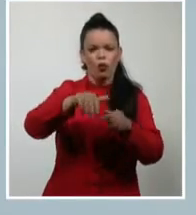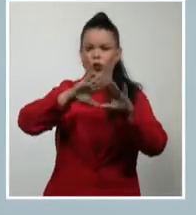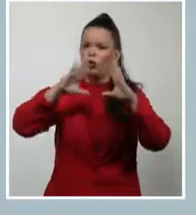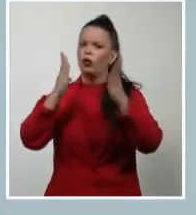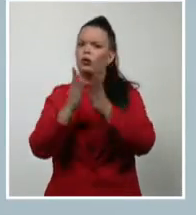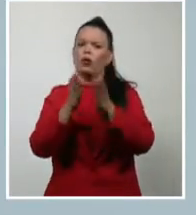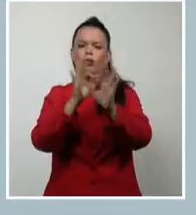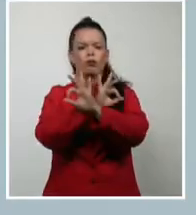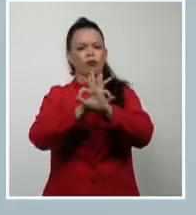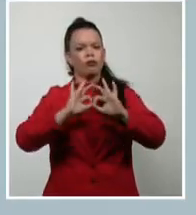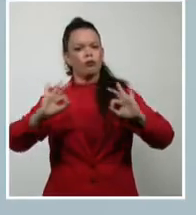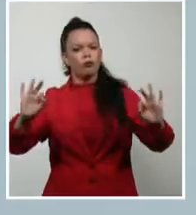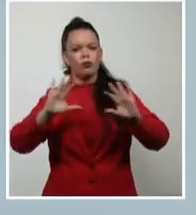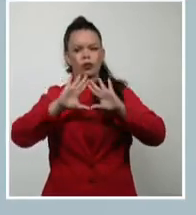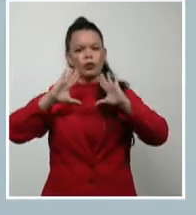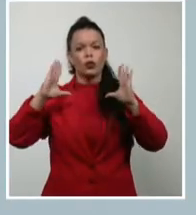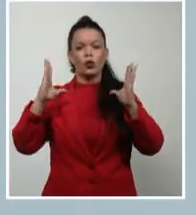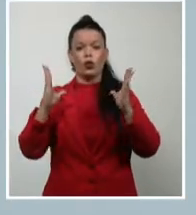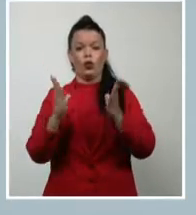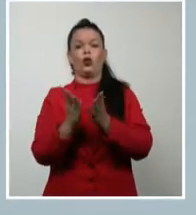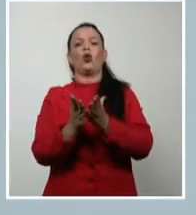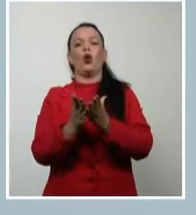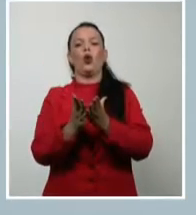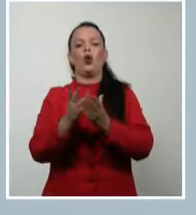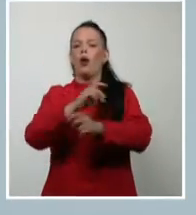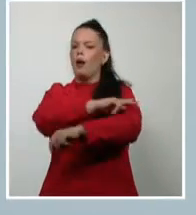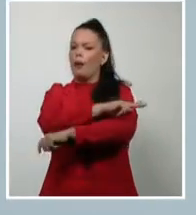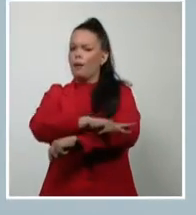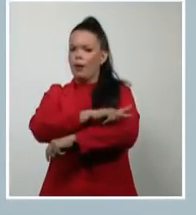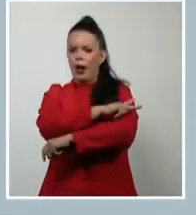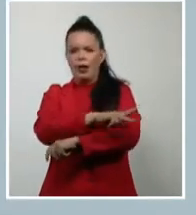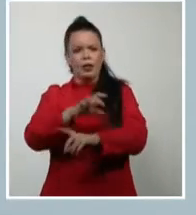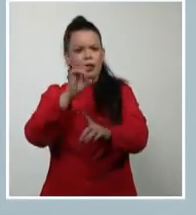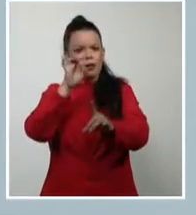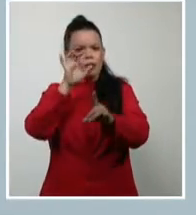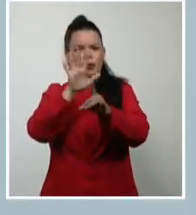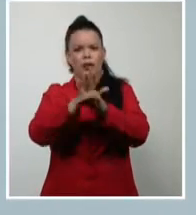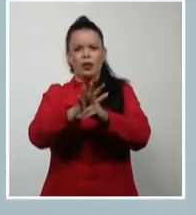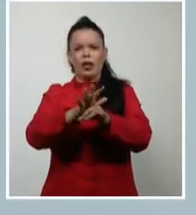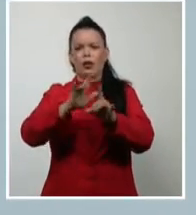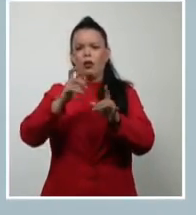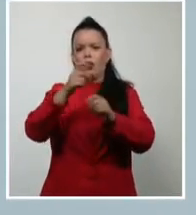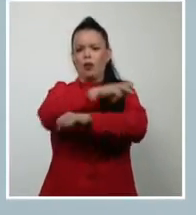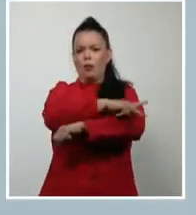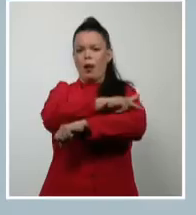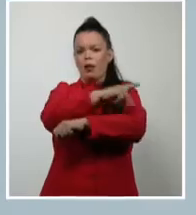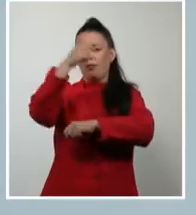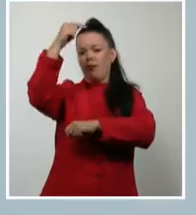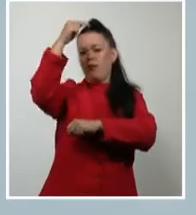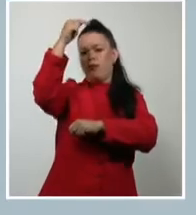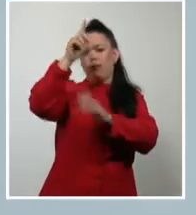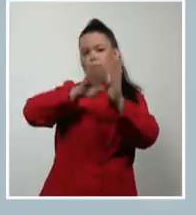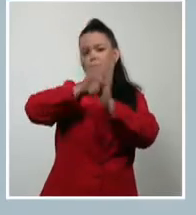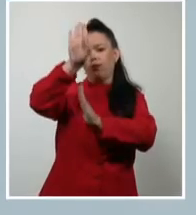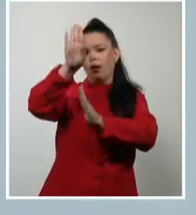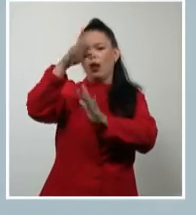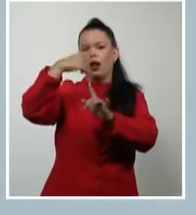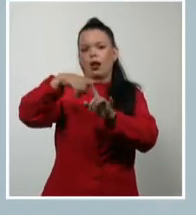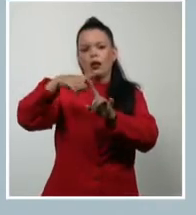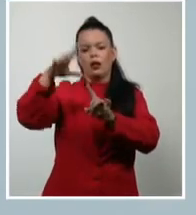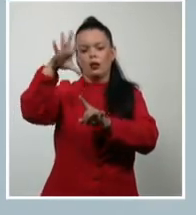de cualquier país, de los grandes asentamientos humanos, y debemos hacer un llamado a toda nuestra población para